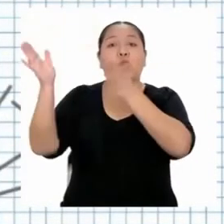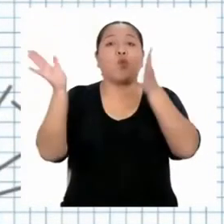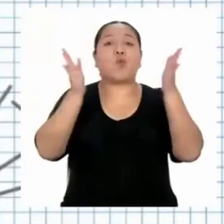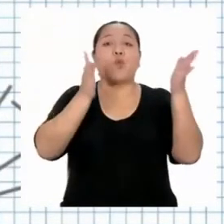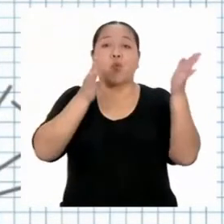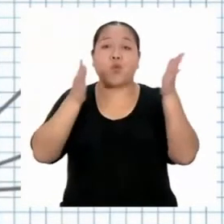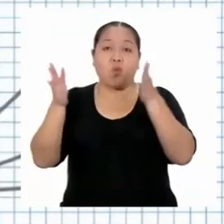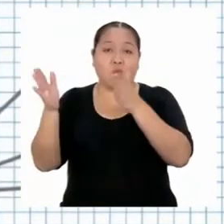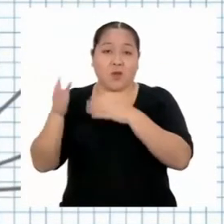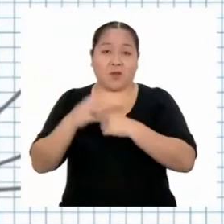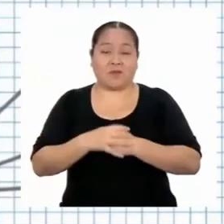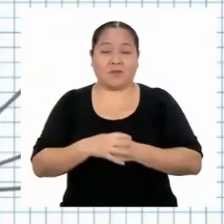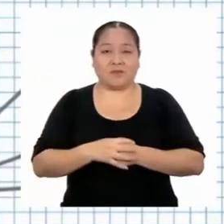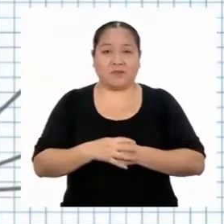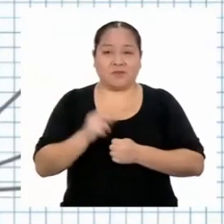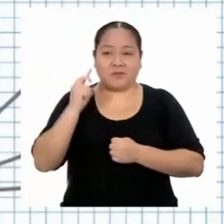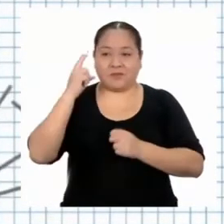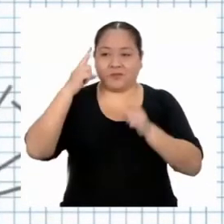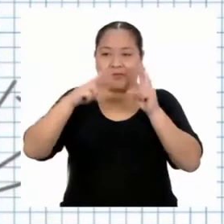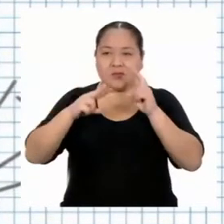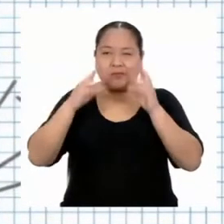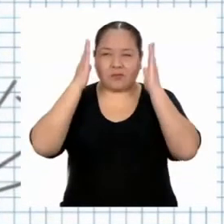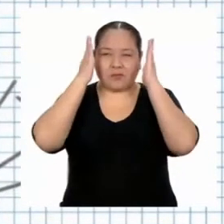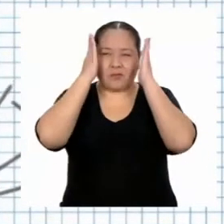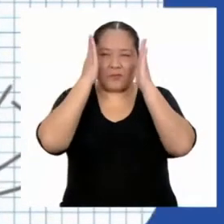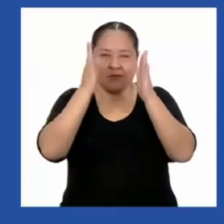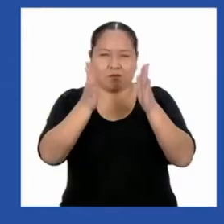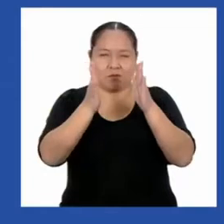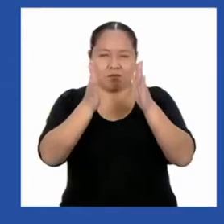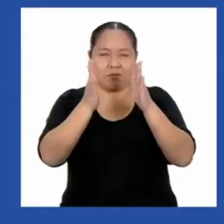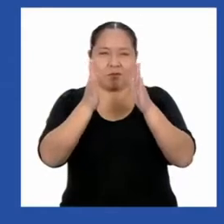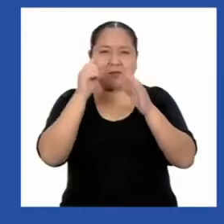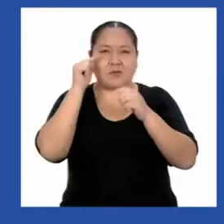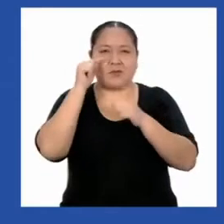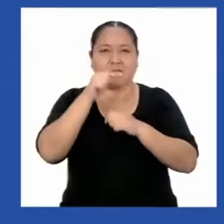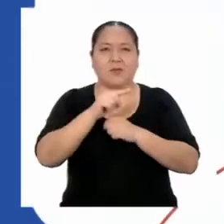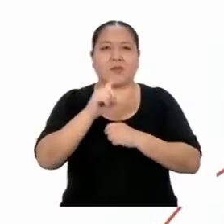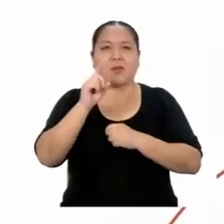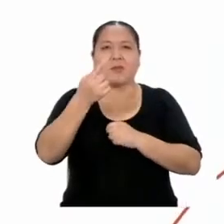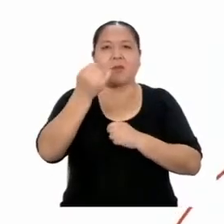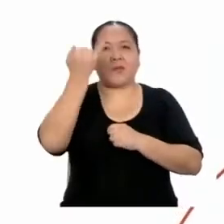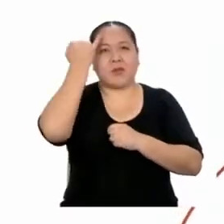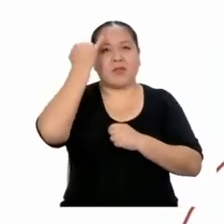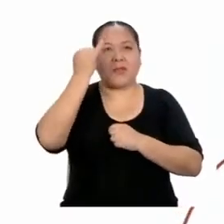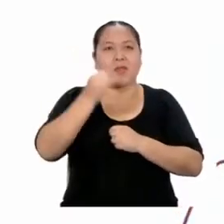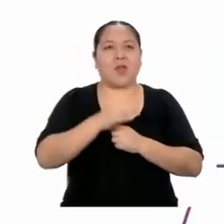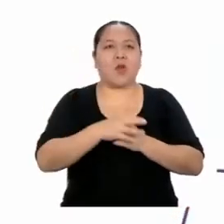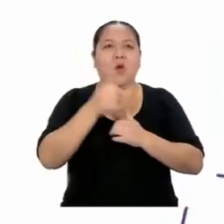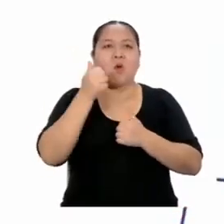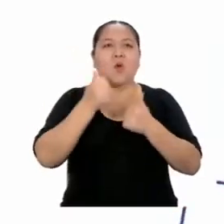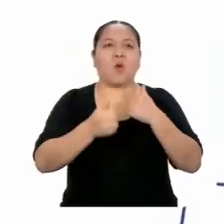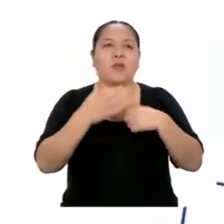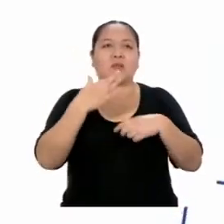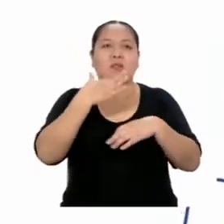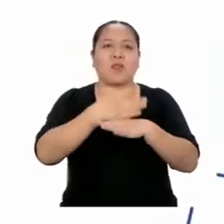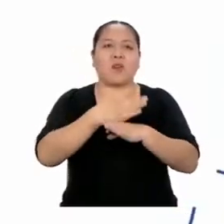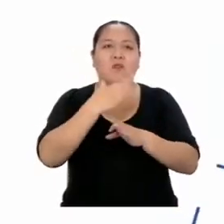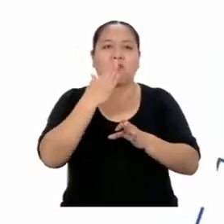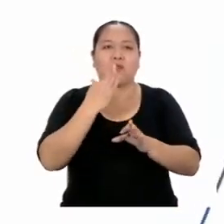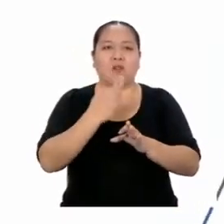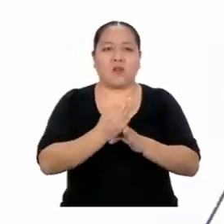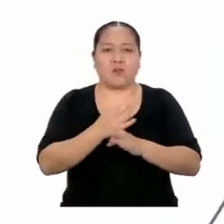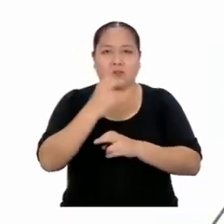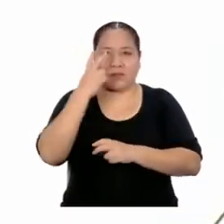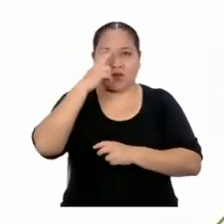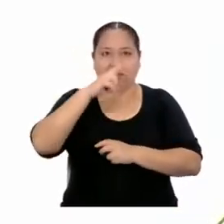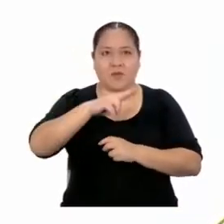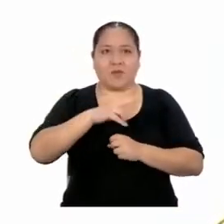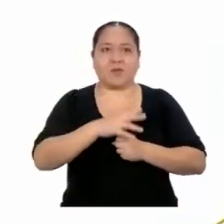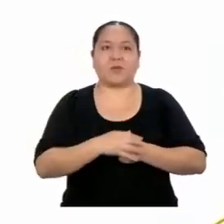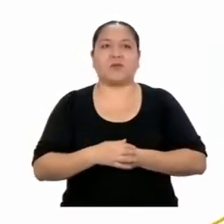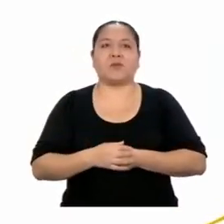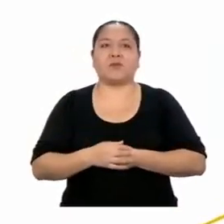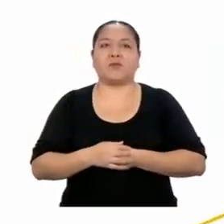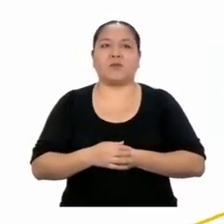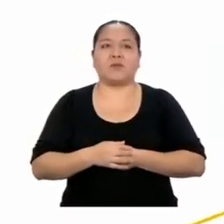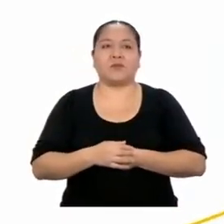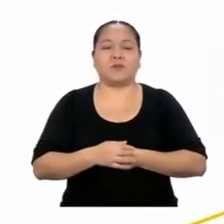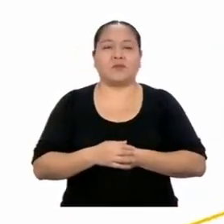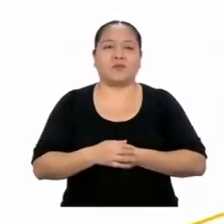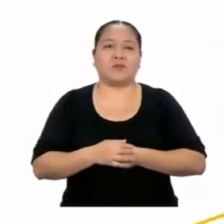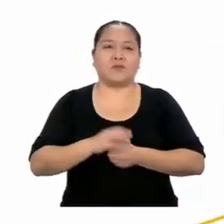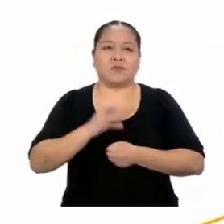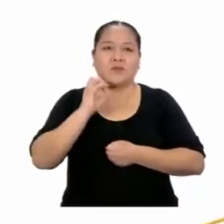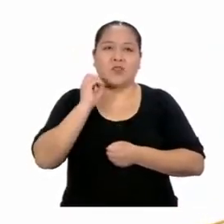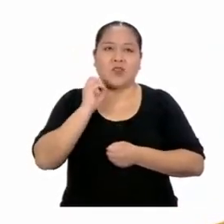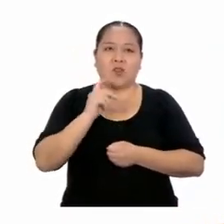paso. Observa atentamente la primera propuesta. ¿Cuáles son las formas que podemos reconocer?